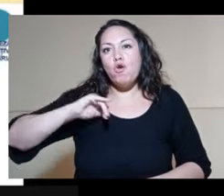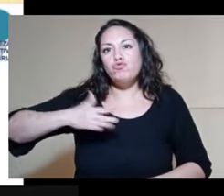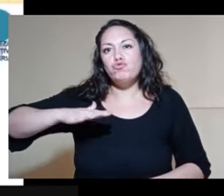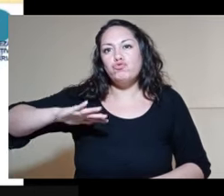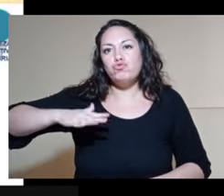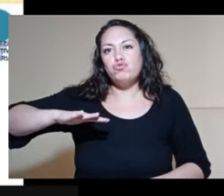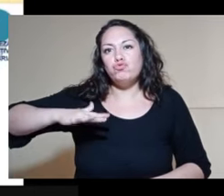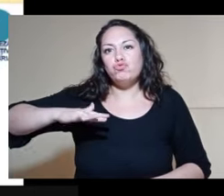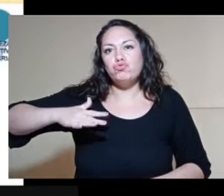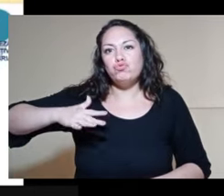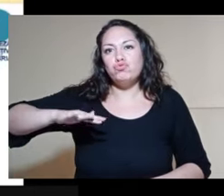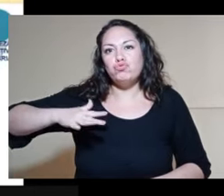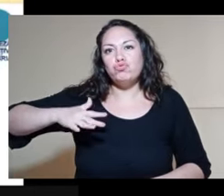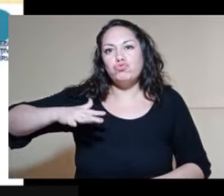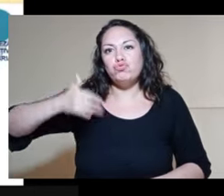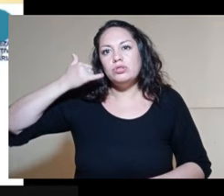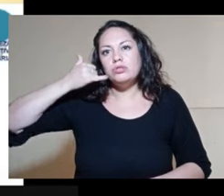está vibrando el celular,